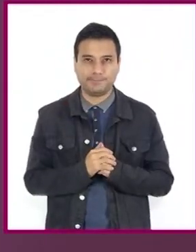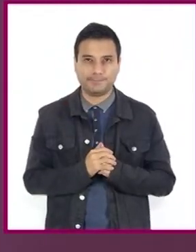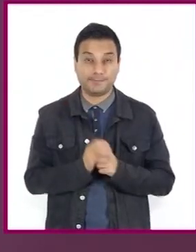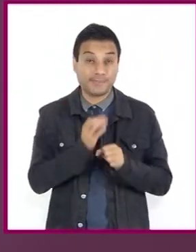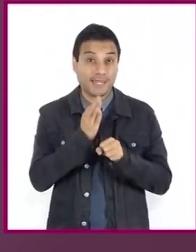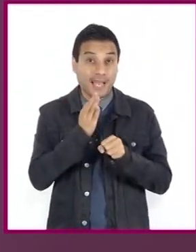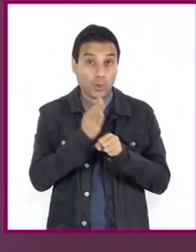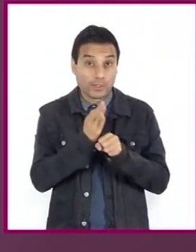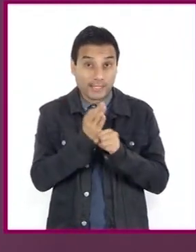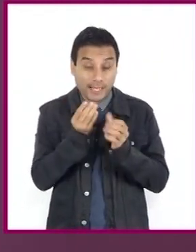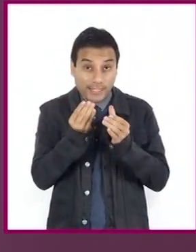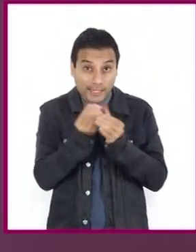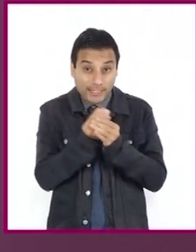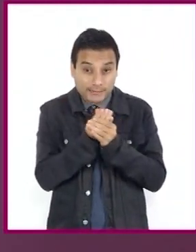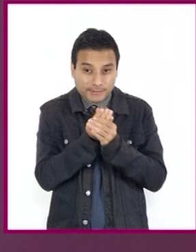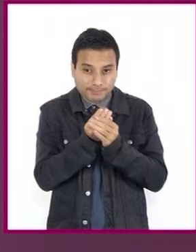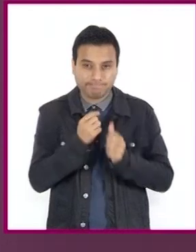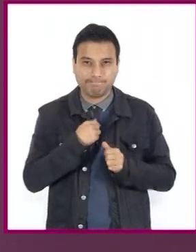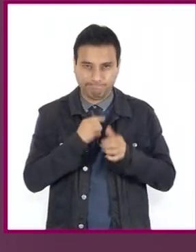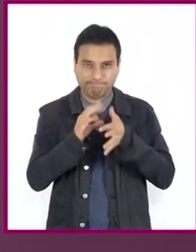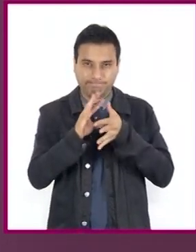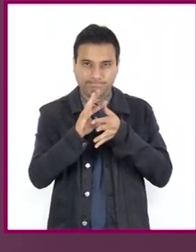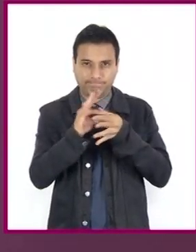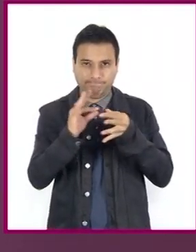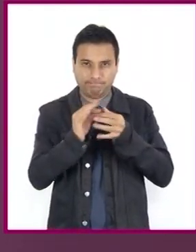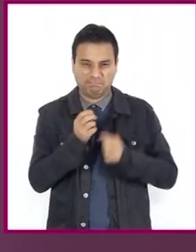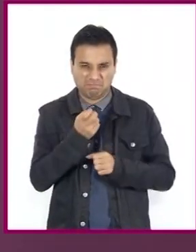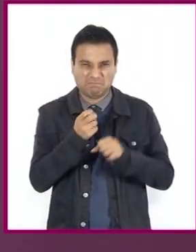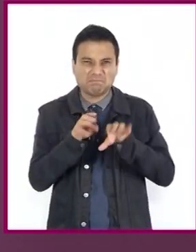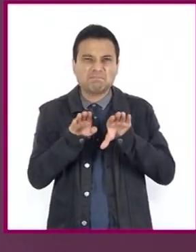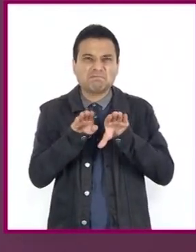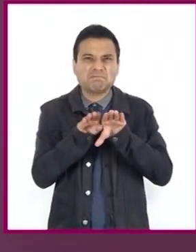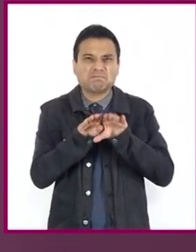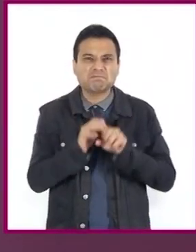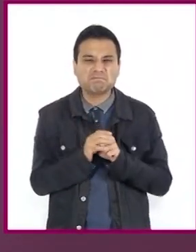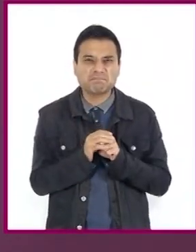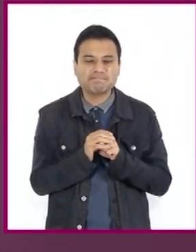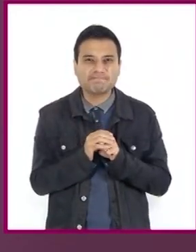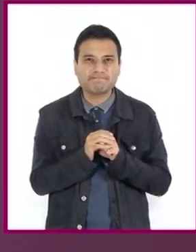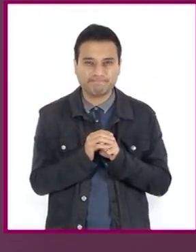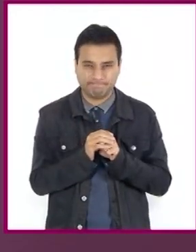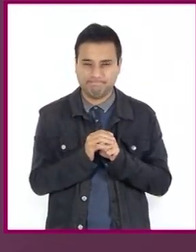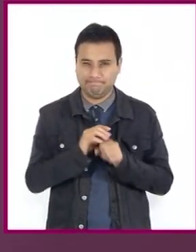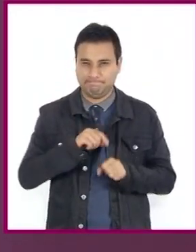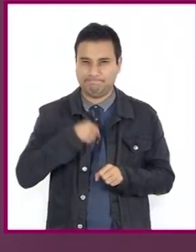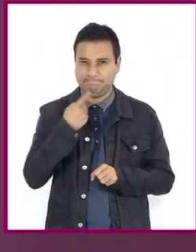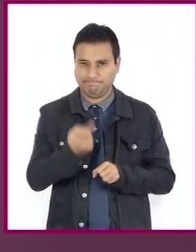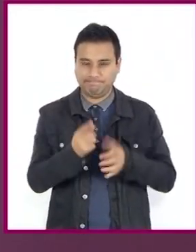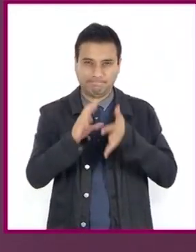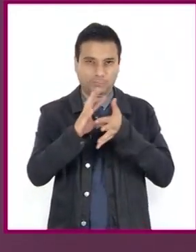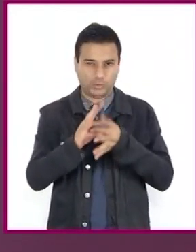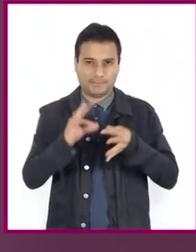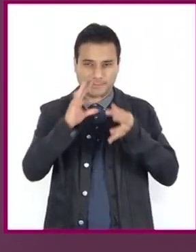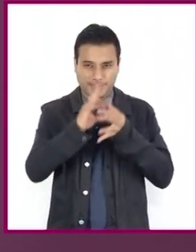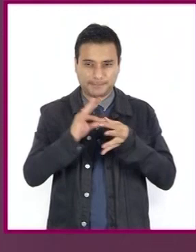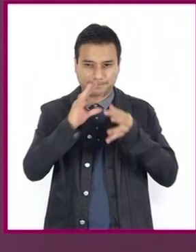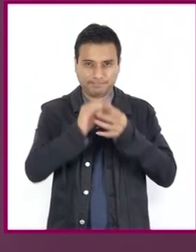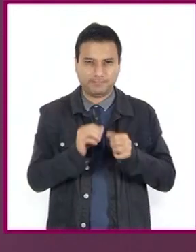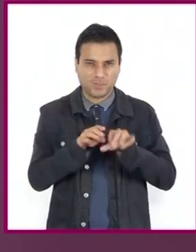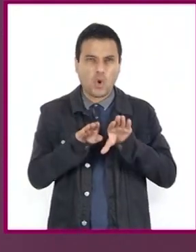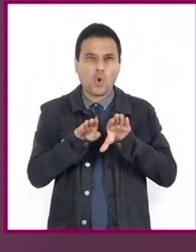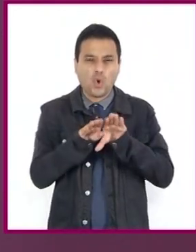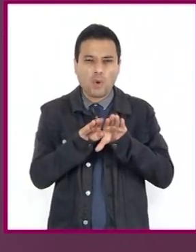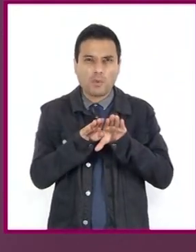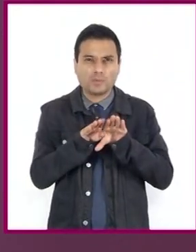sesión revisaremos las condiciones necesarias para que esto ocurra, es decir, revisaremos cómo se representa correctamente